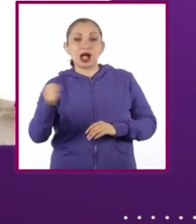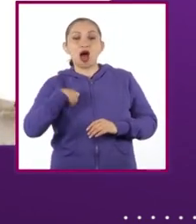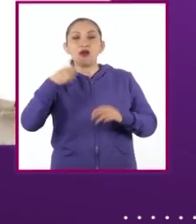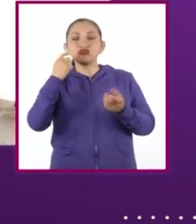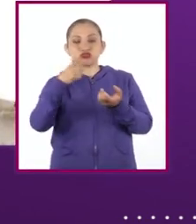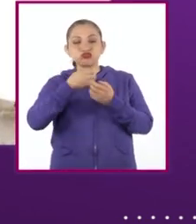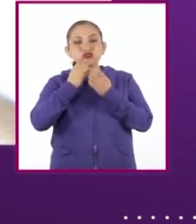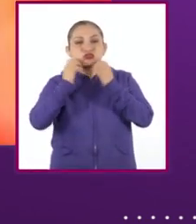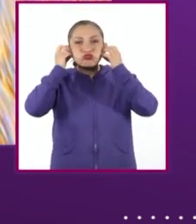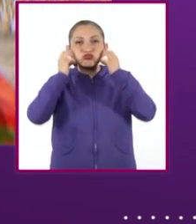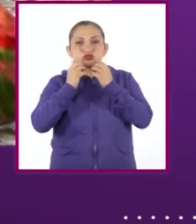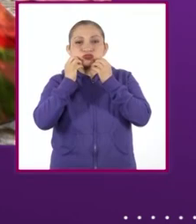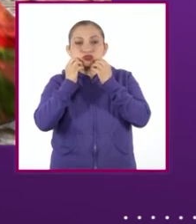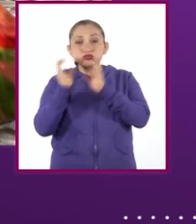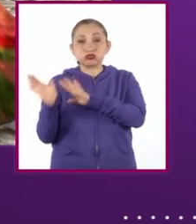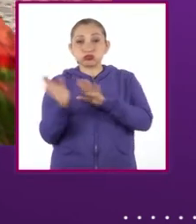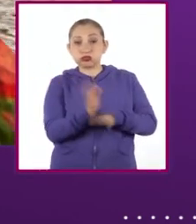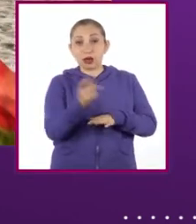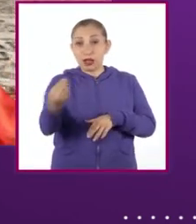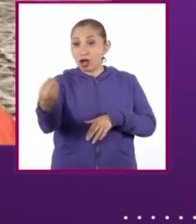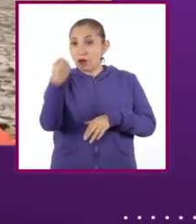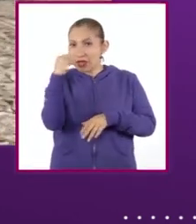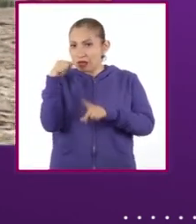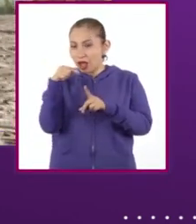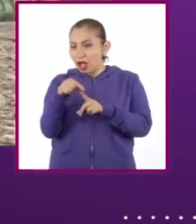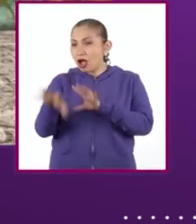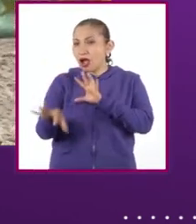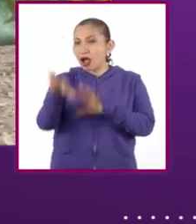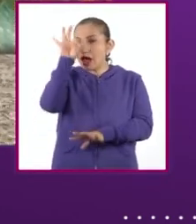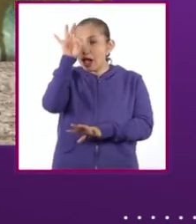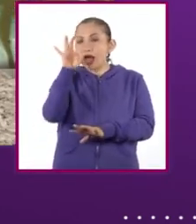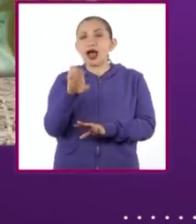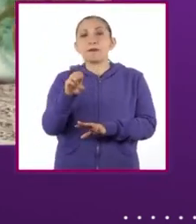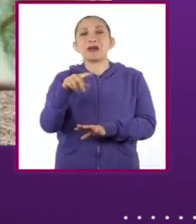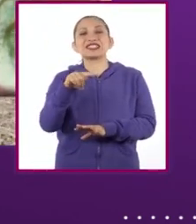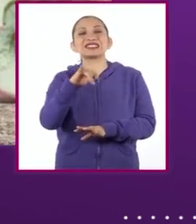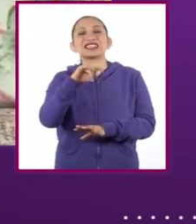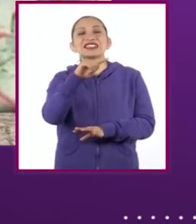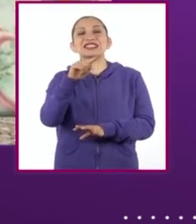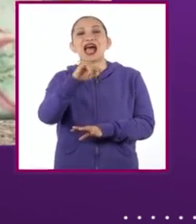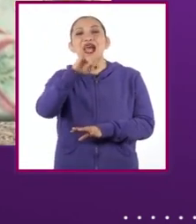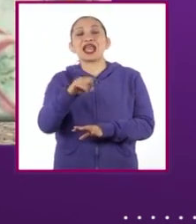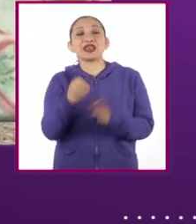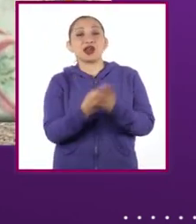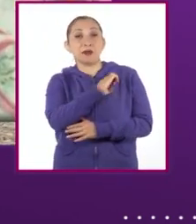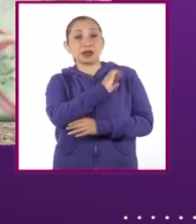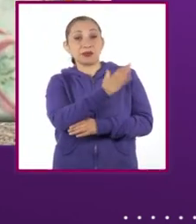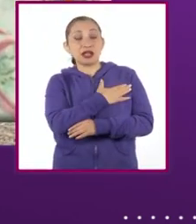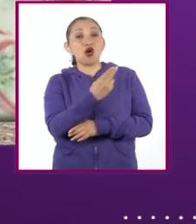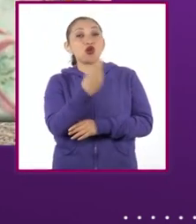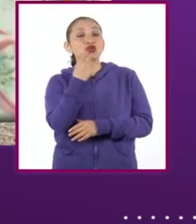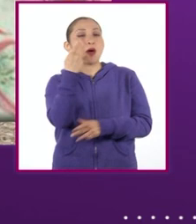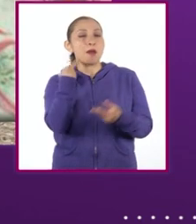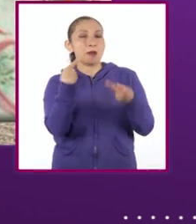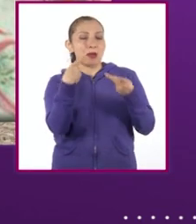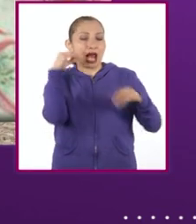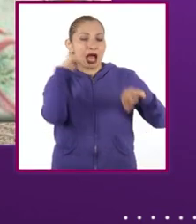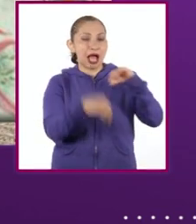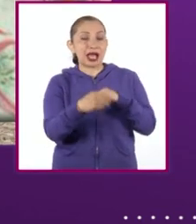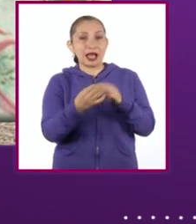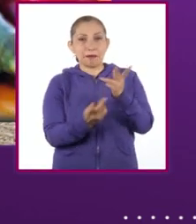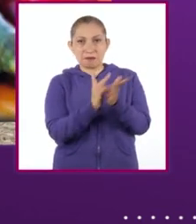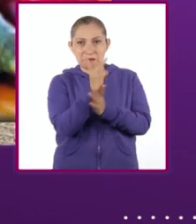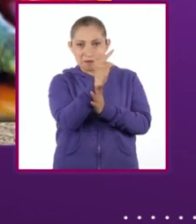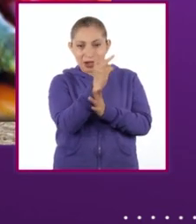quijadas. Respecto a nuestra gastronomía, encontramos el mestizaje novohispano en el uso de algunos ingredientes como